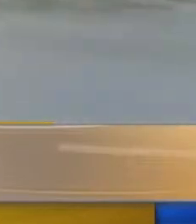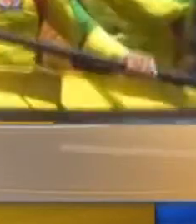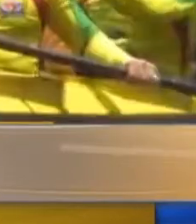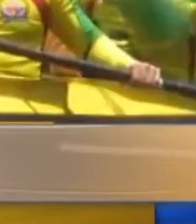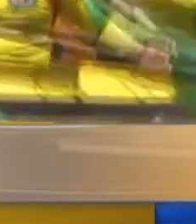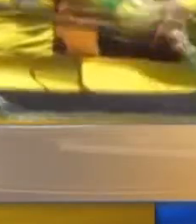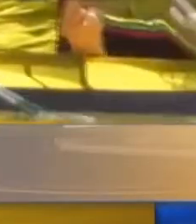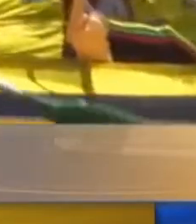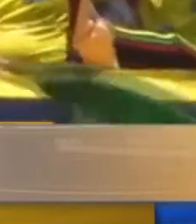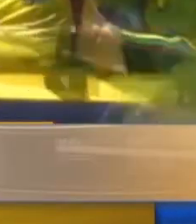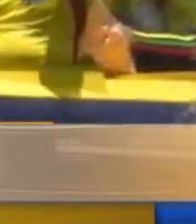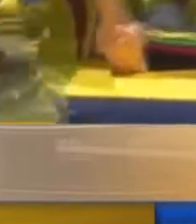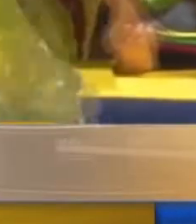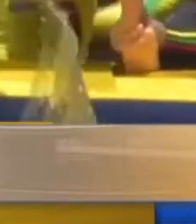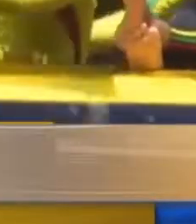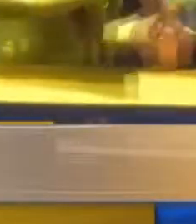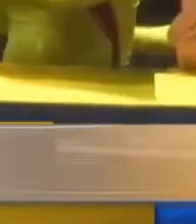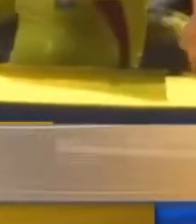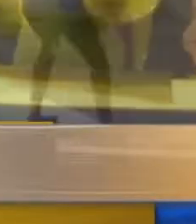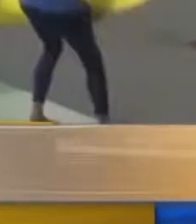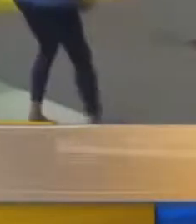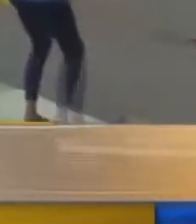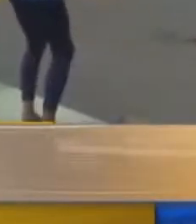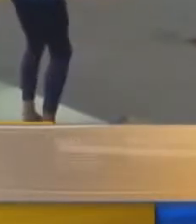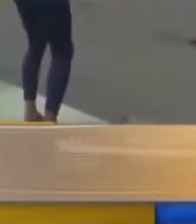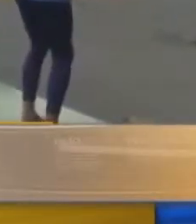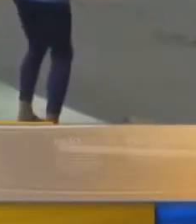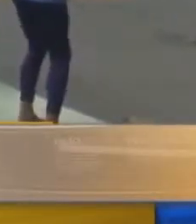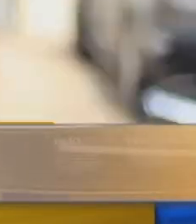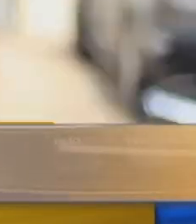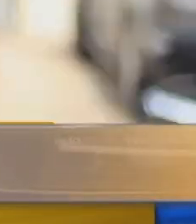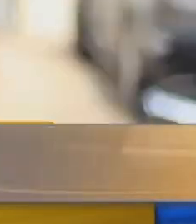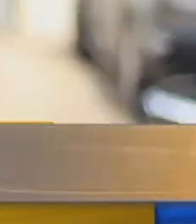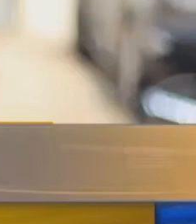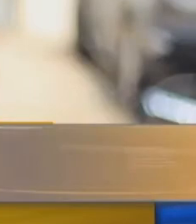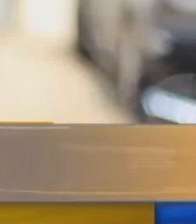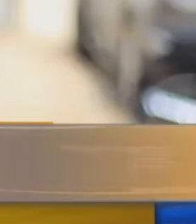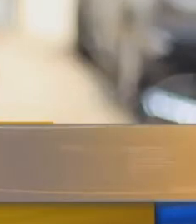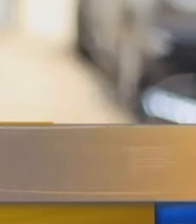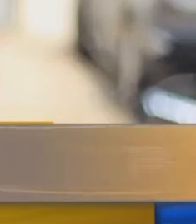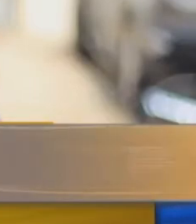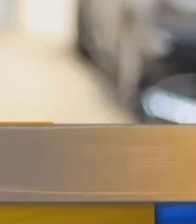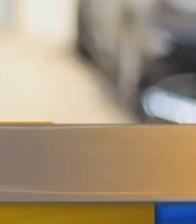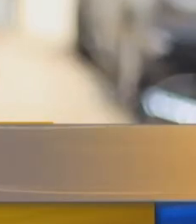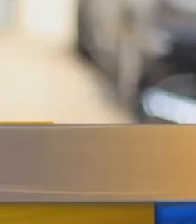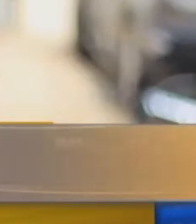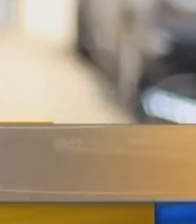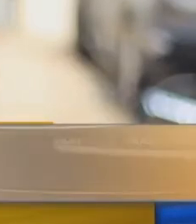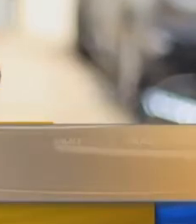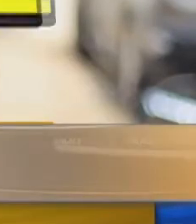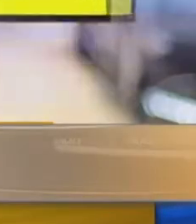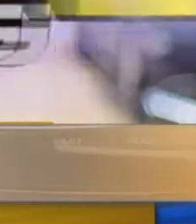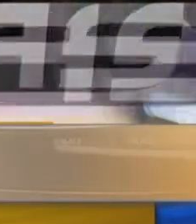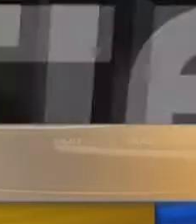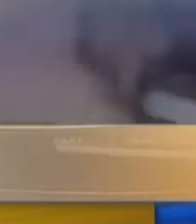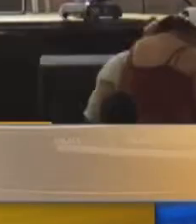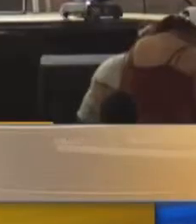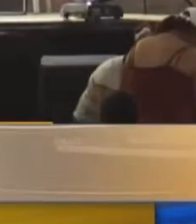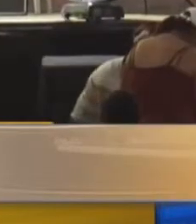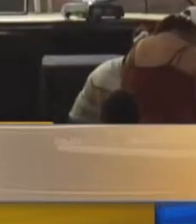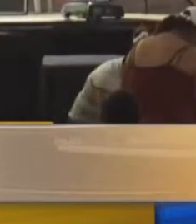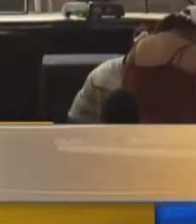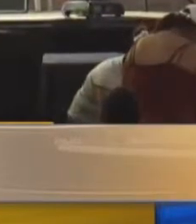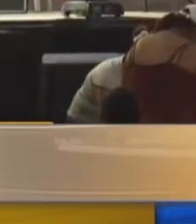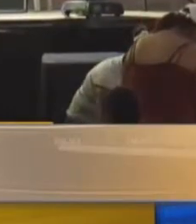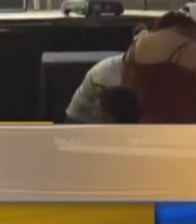obtuvo tercer lugar en el Nacional de Canotaje. El torneo tuvo lugar en Neiva y sirvió para la selección de deportistas a campeonatos internacionales.